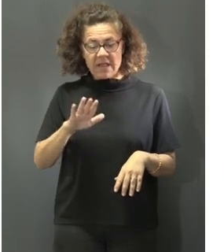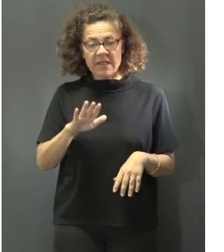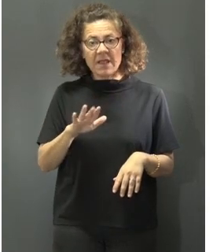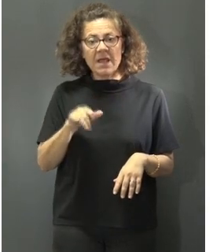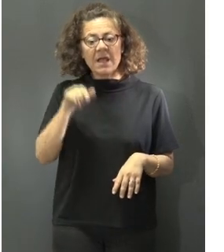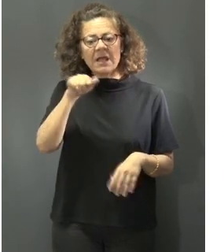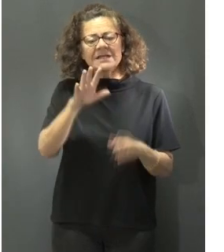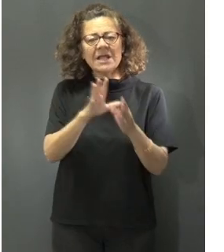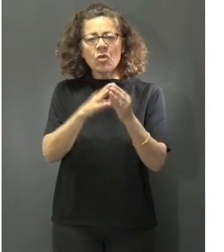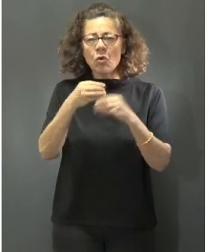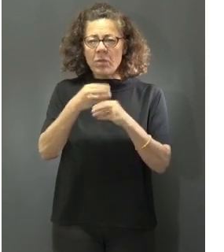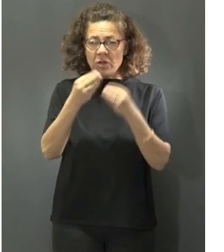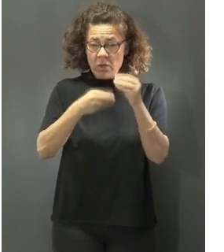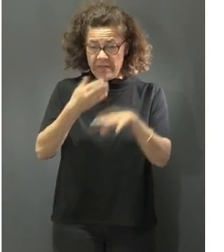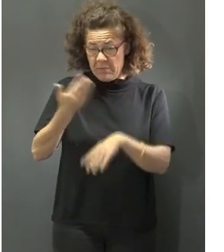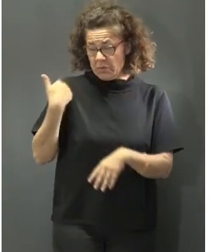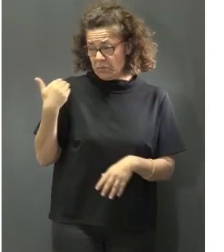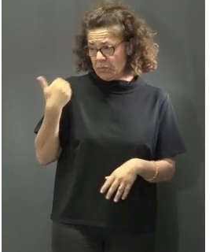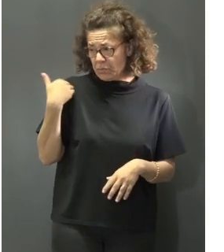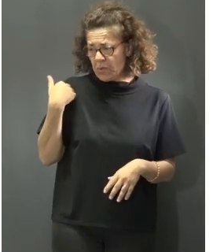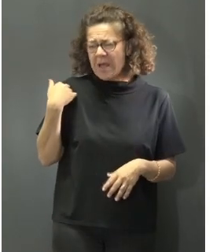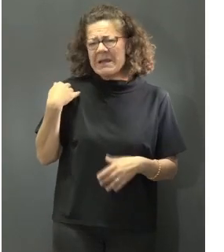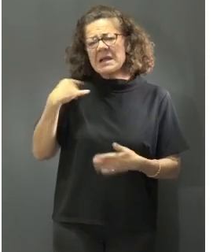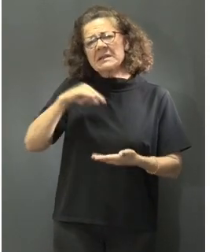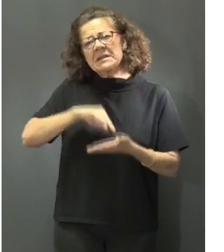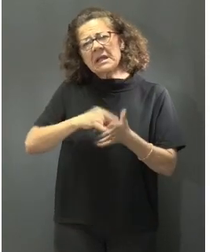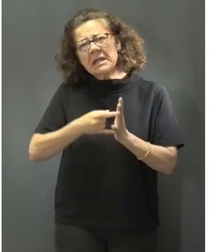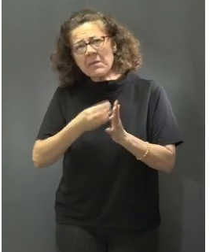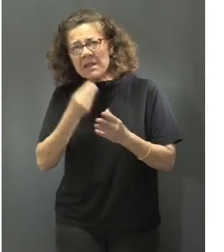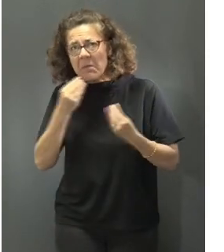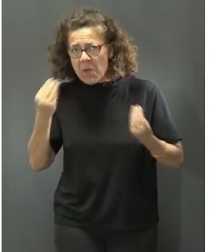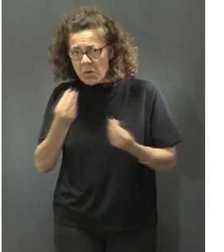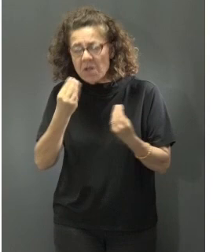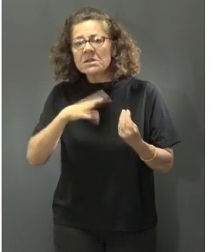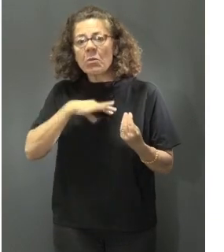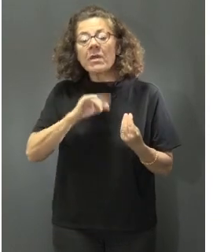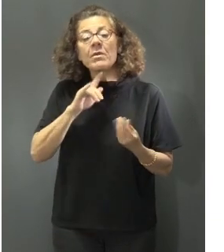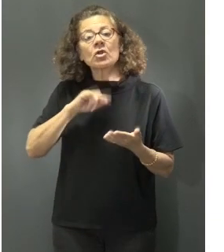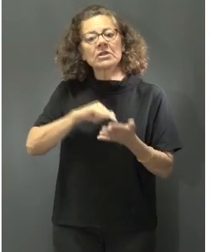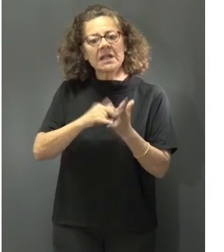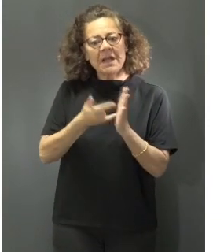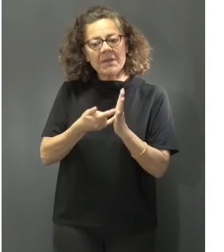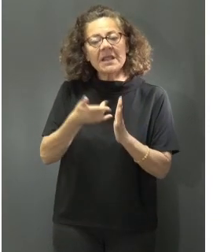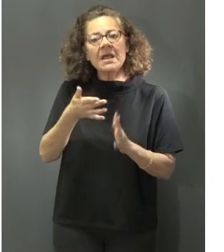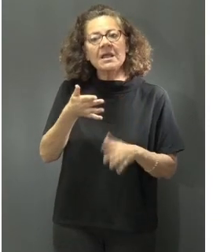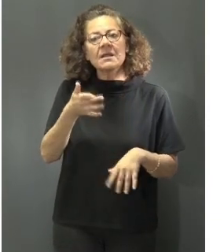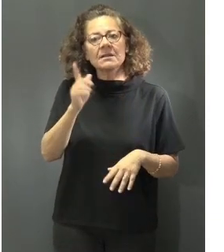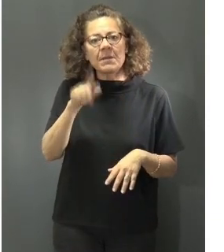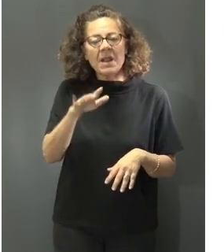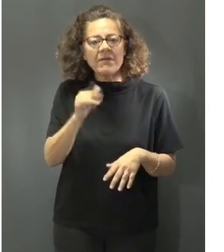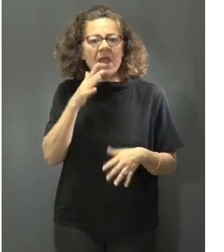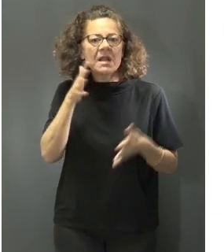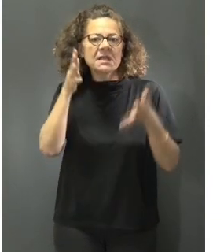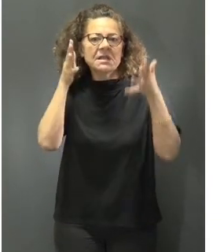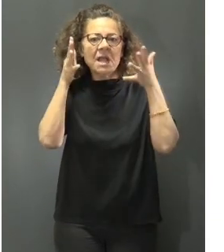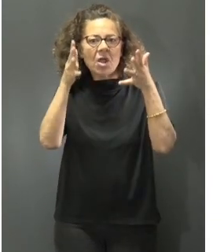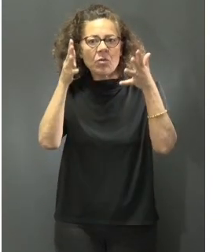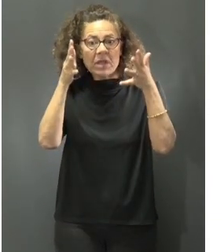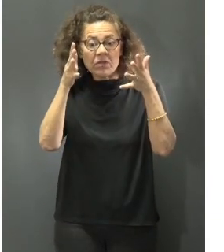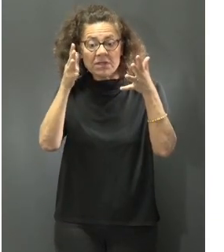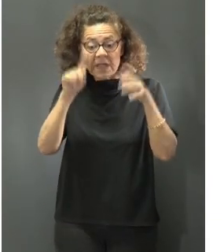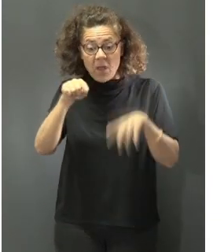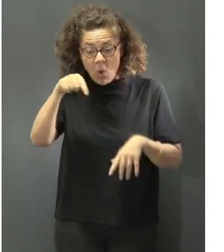que aquel documento que hicimos, a lo mejor técnicamente es mejorable, pero técnicamente tenía recomendaciones que